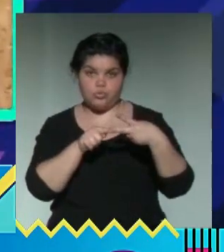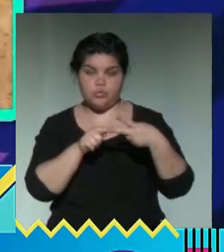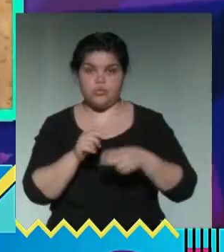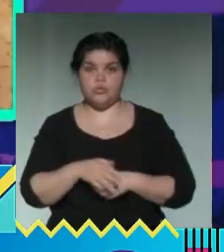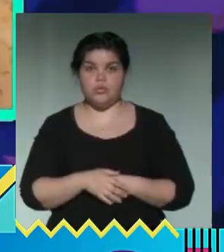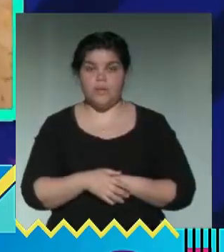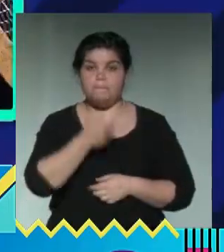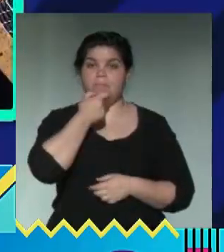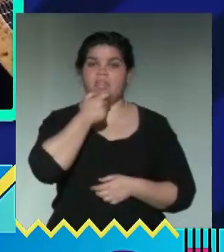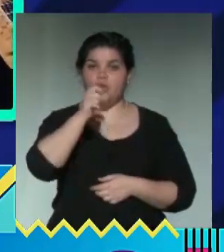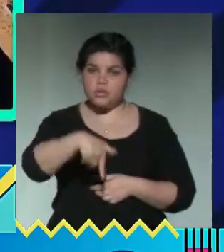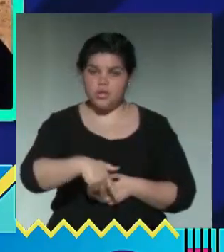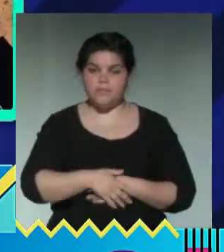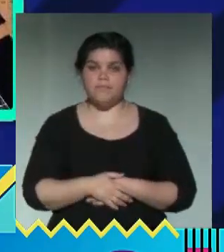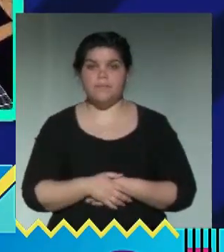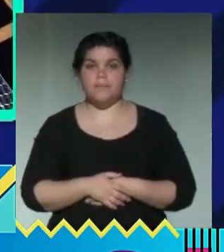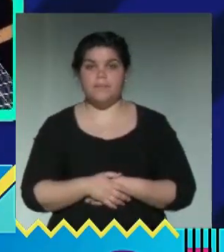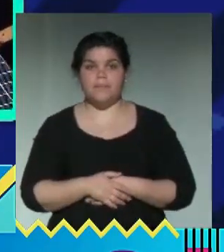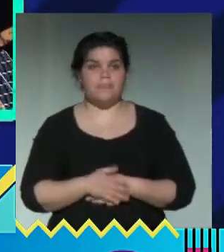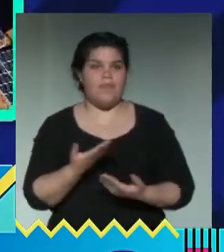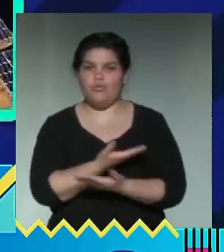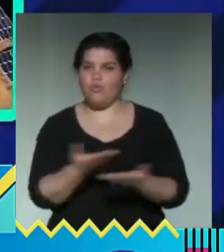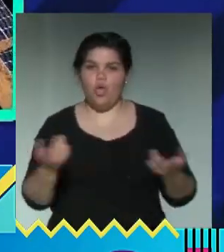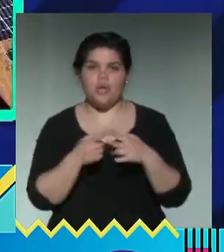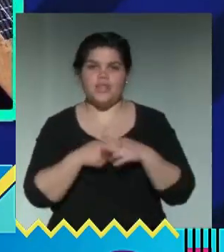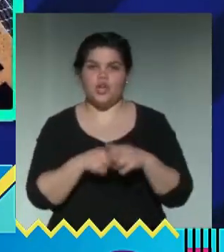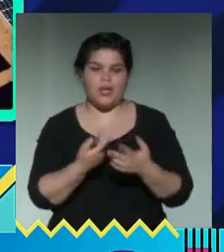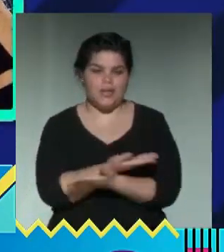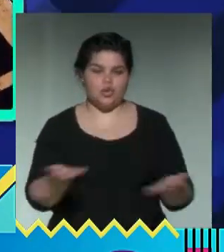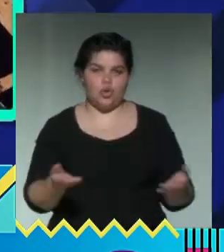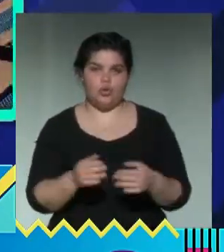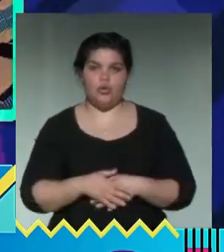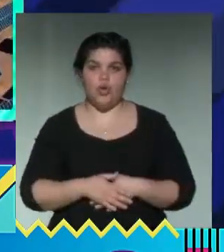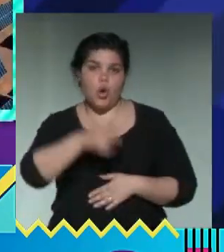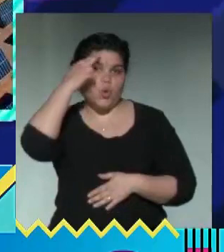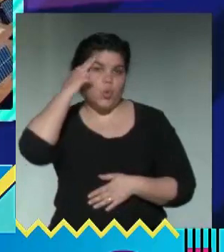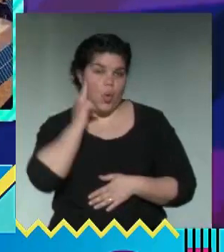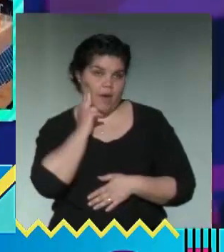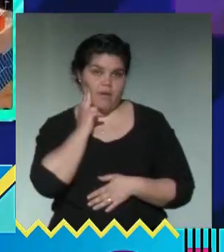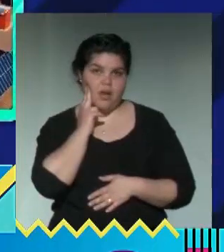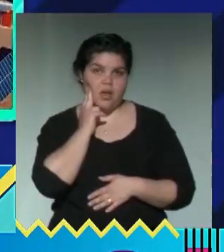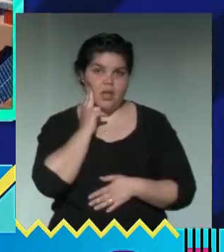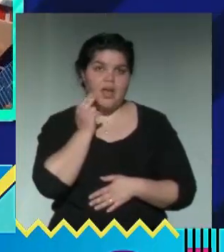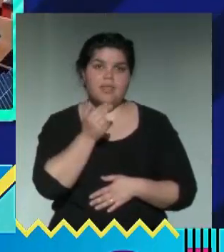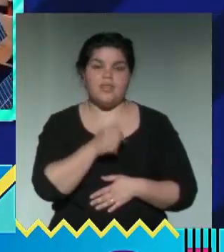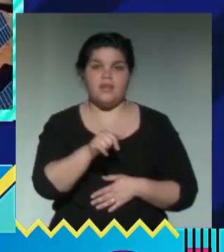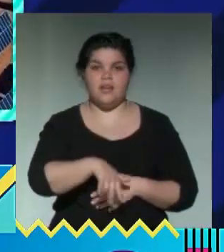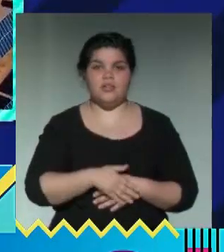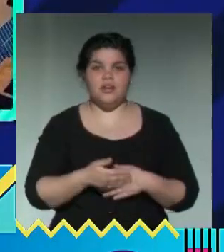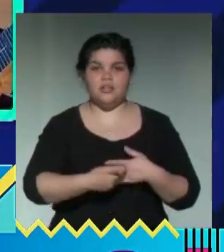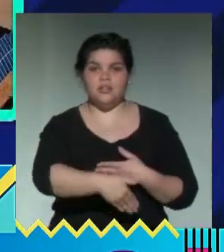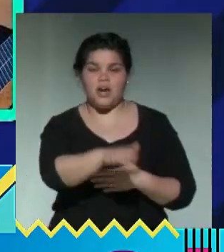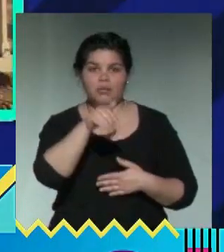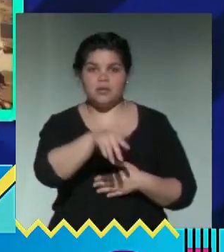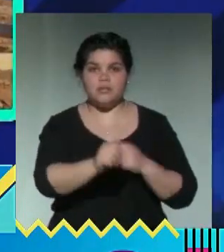en Mendoza tenemos prácticamente todas las tecnologías, tenemos 9 pequeños aprovechamientos hidroeléctricos, de los cuales